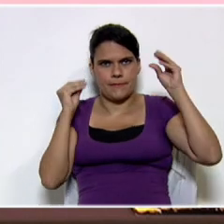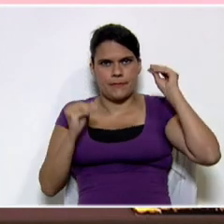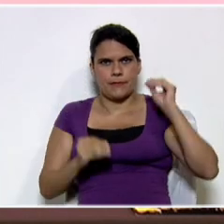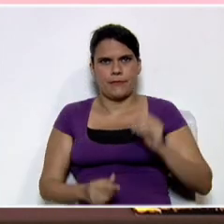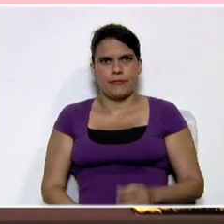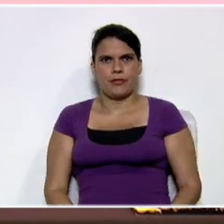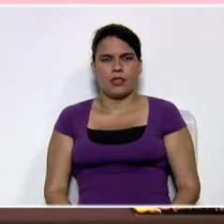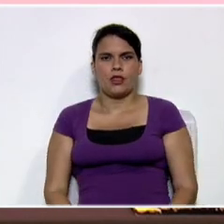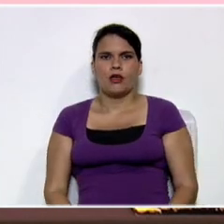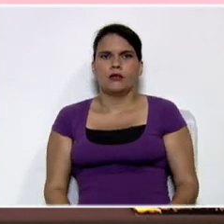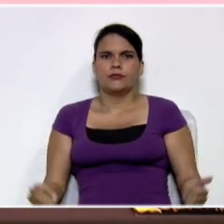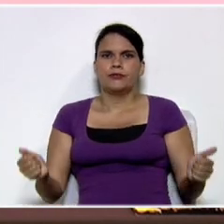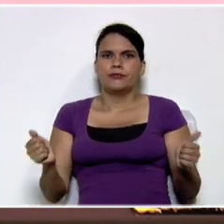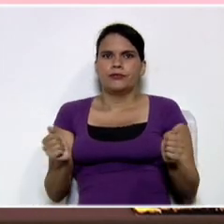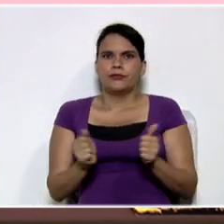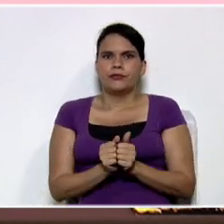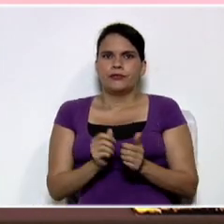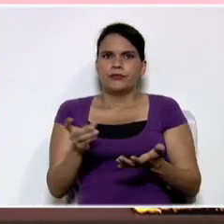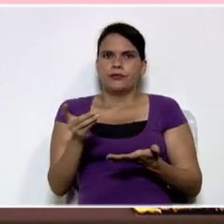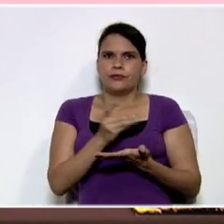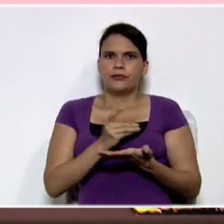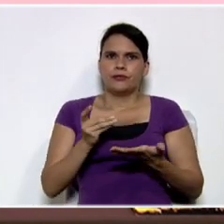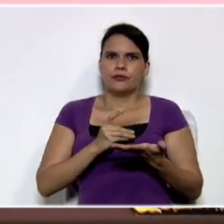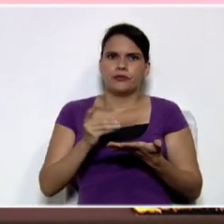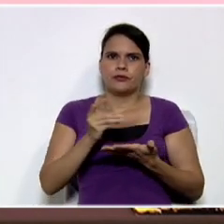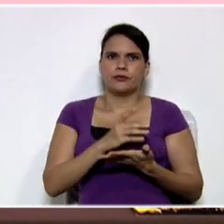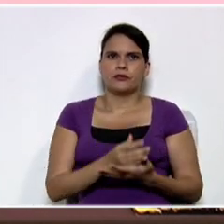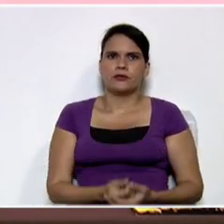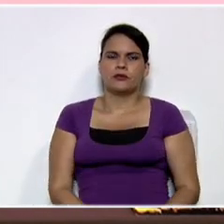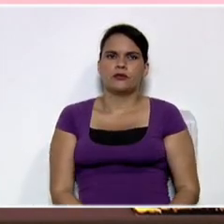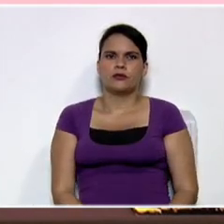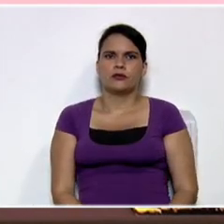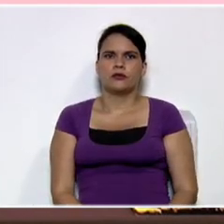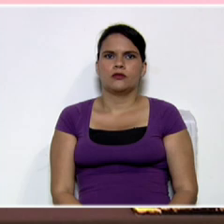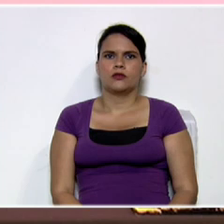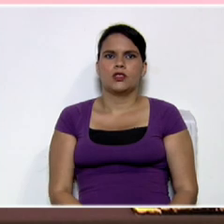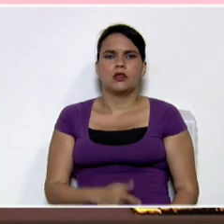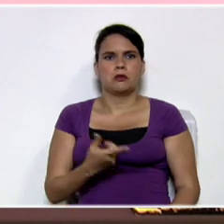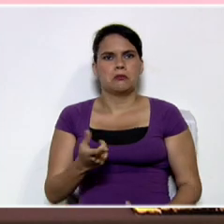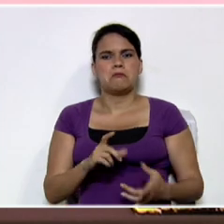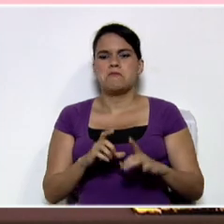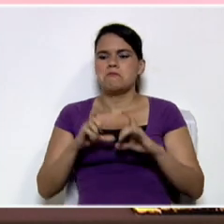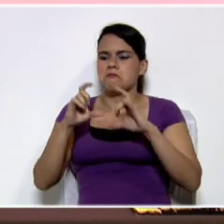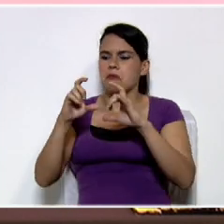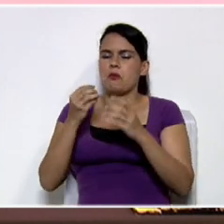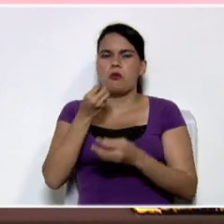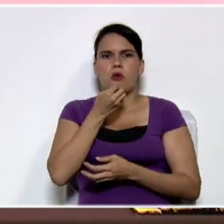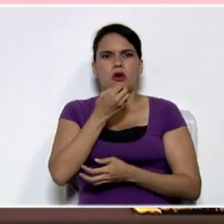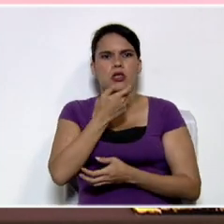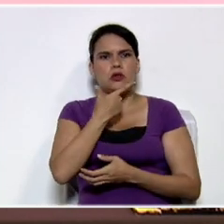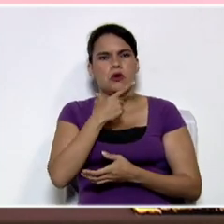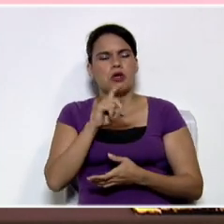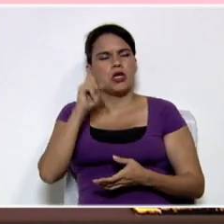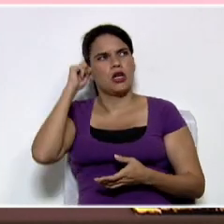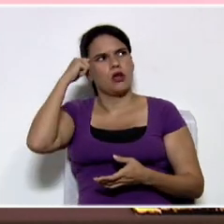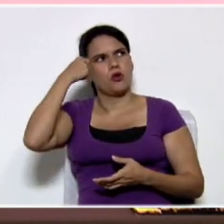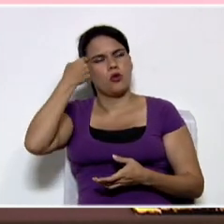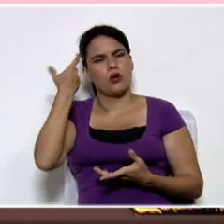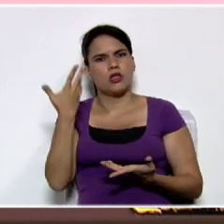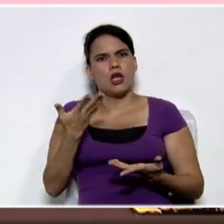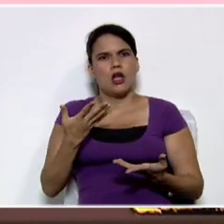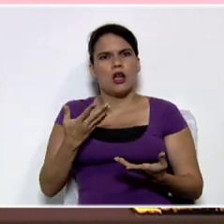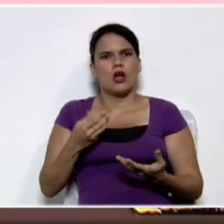estos petroglifos que nos van a servir en primer lugar de adorno y recordar de forma tal cuáles son